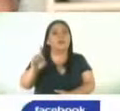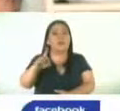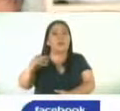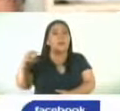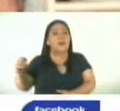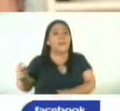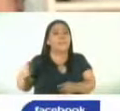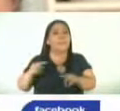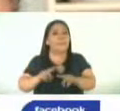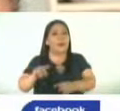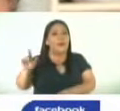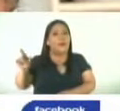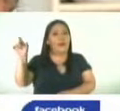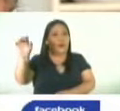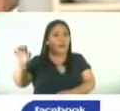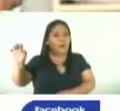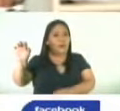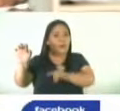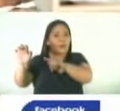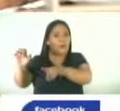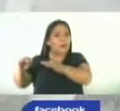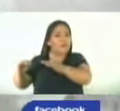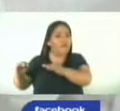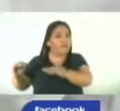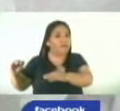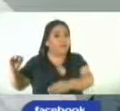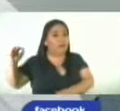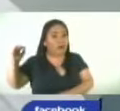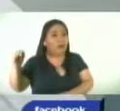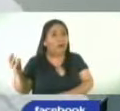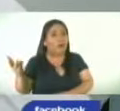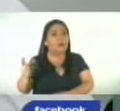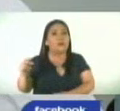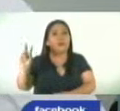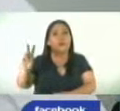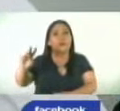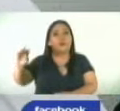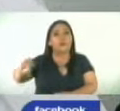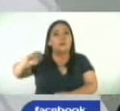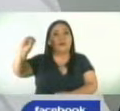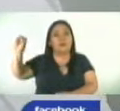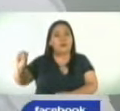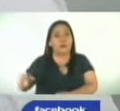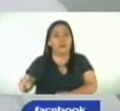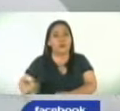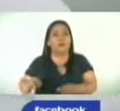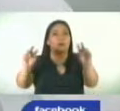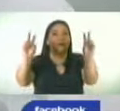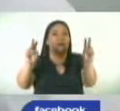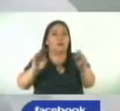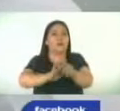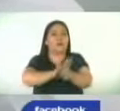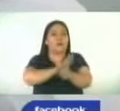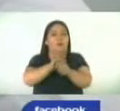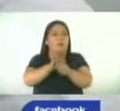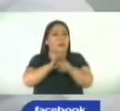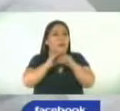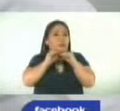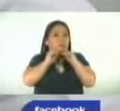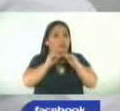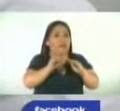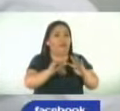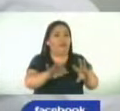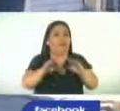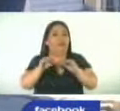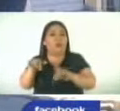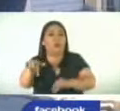pero en Europa el porcentaje es superior al 20%. El COVID tiende a propagarse en climas